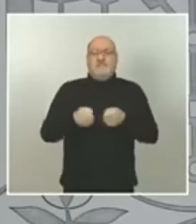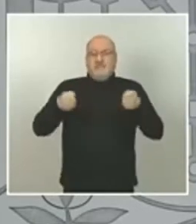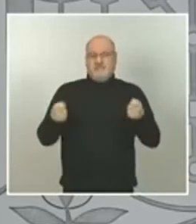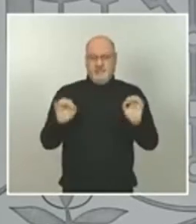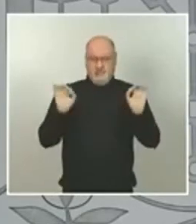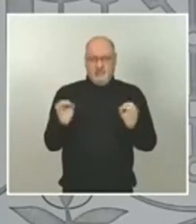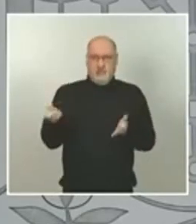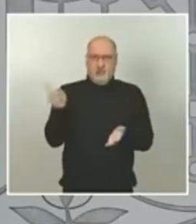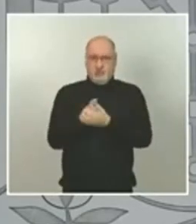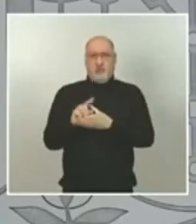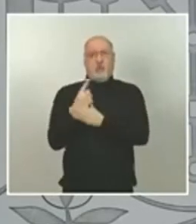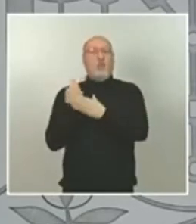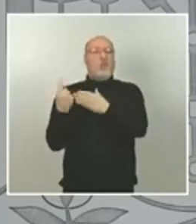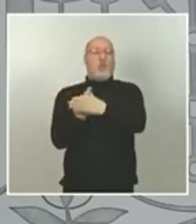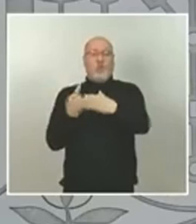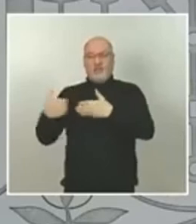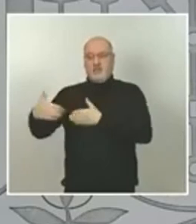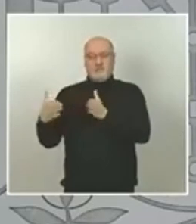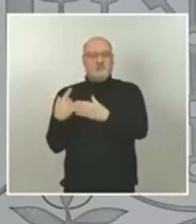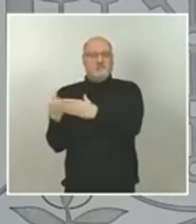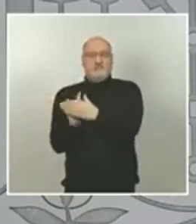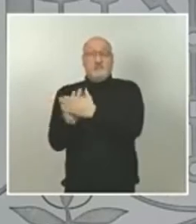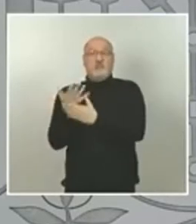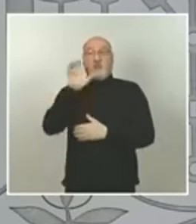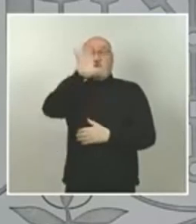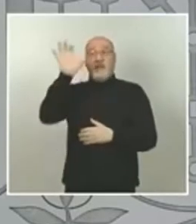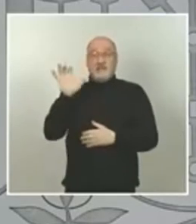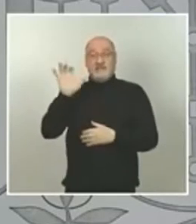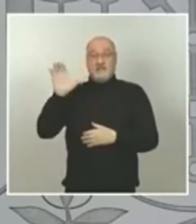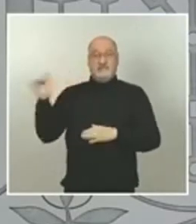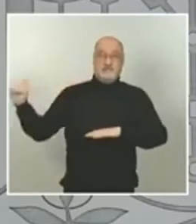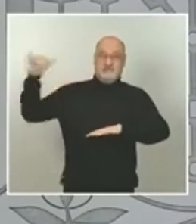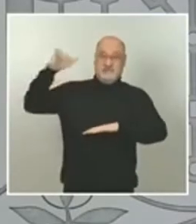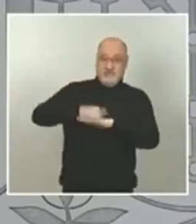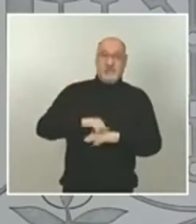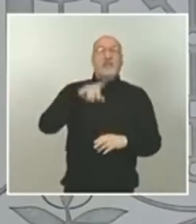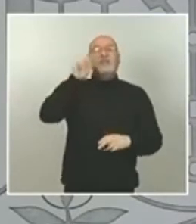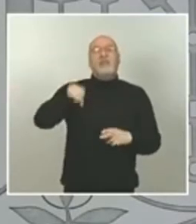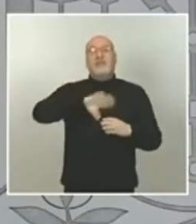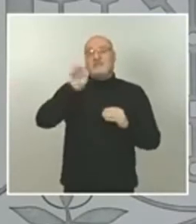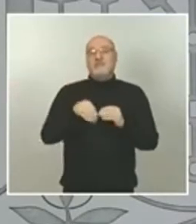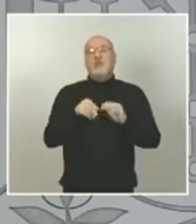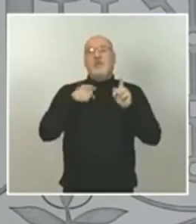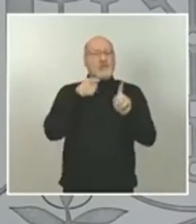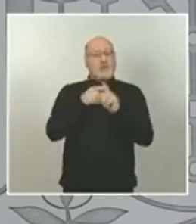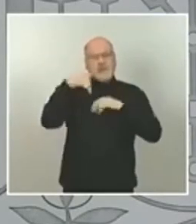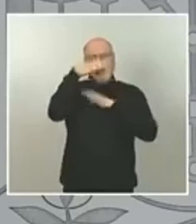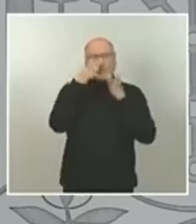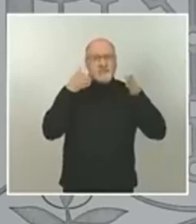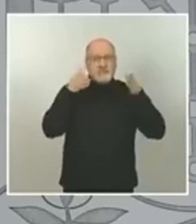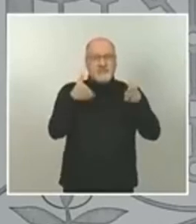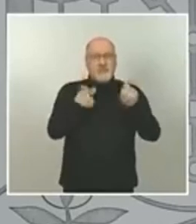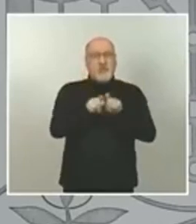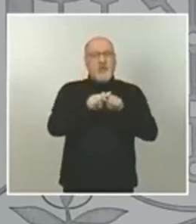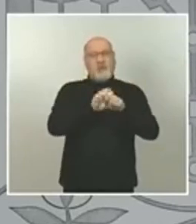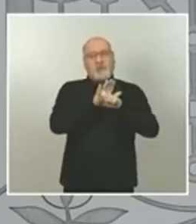a los viajeros procedentes de estos países, pero también en atención al impacto de mayor transmisibilidad de